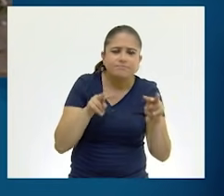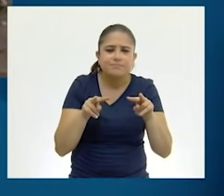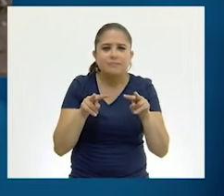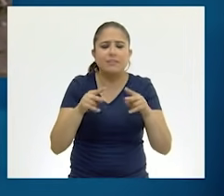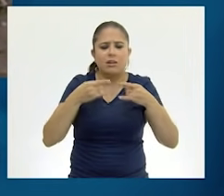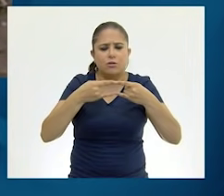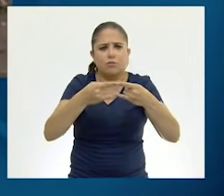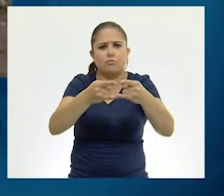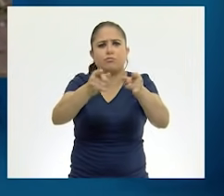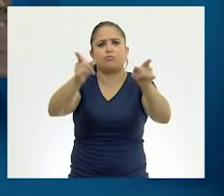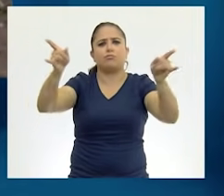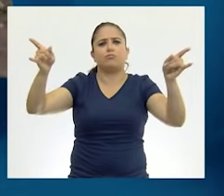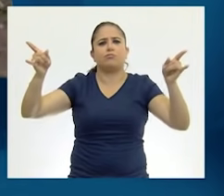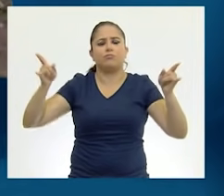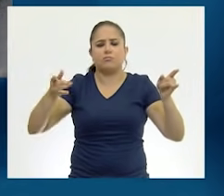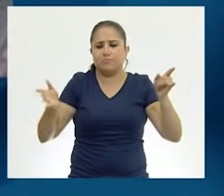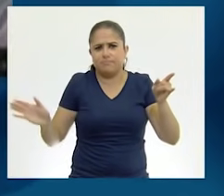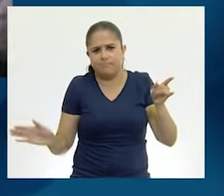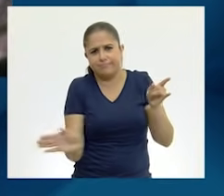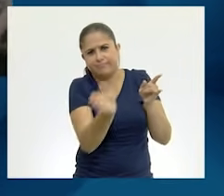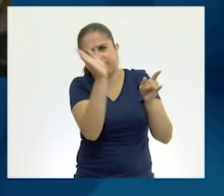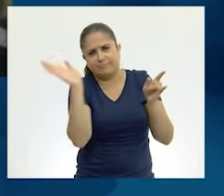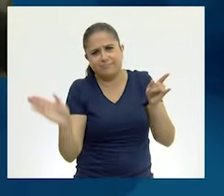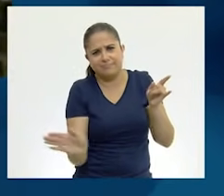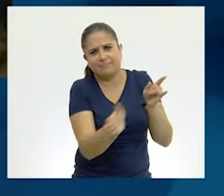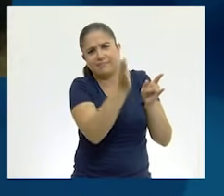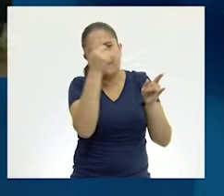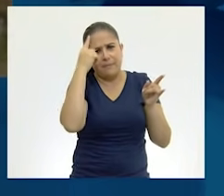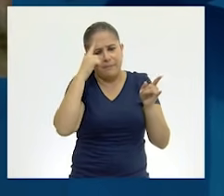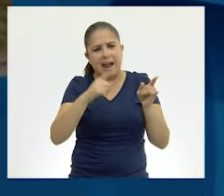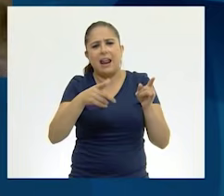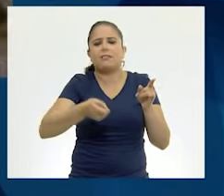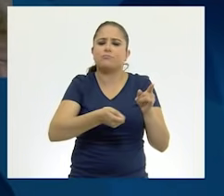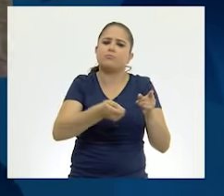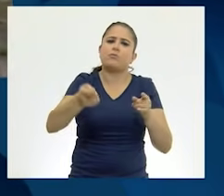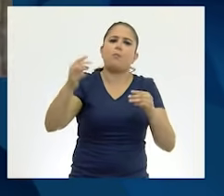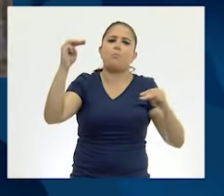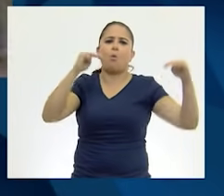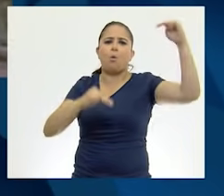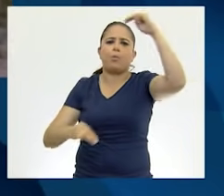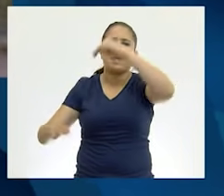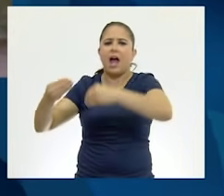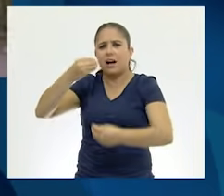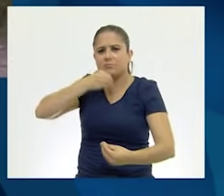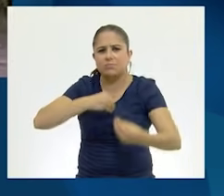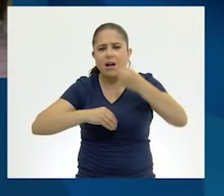el corral y las deja salir para llevarlas a pastar al monte.